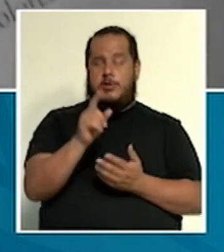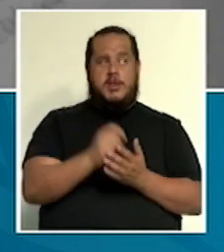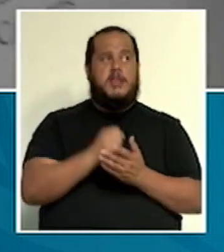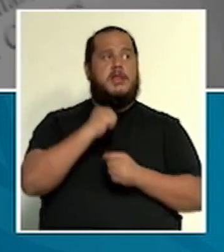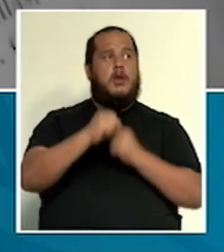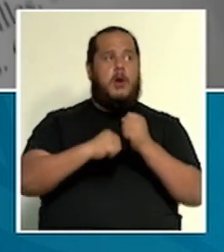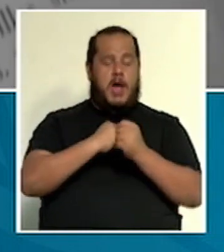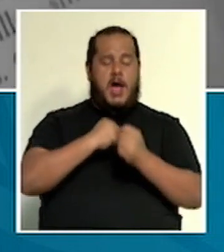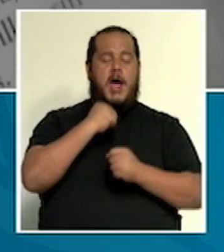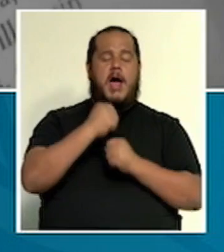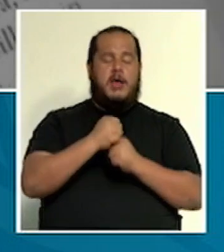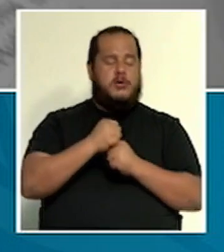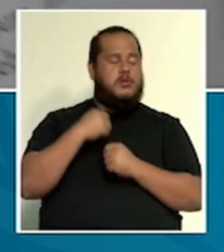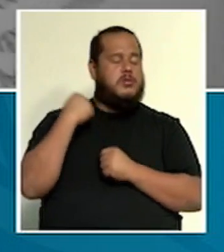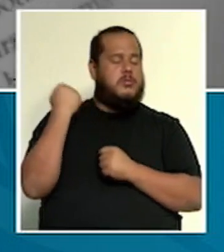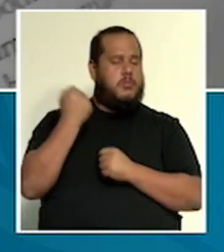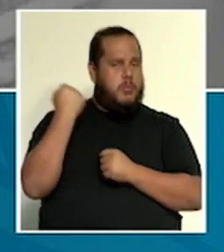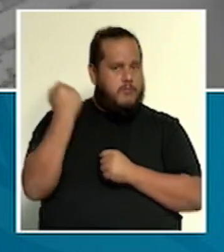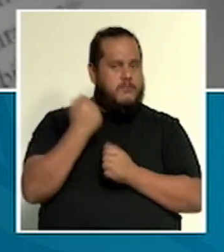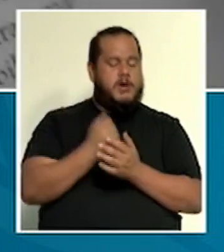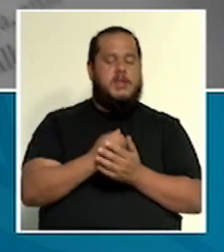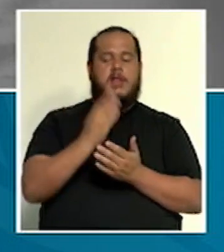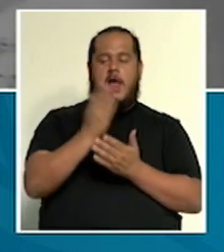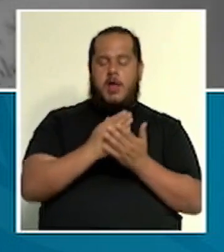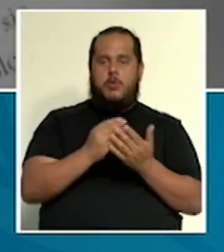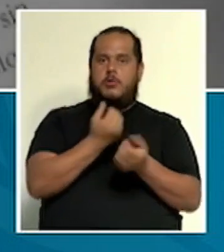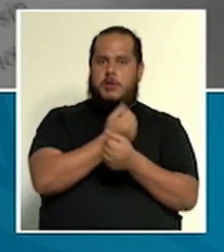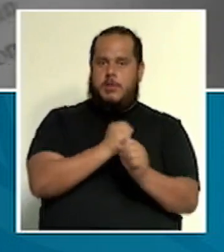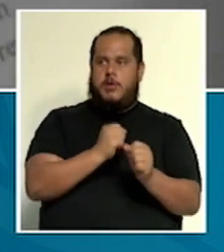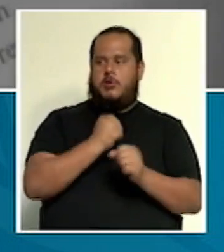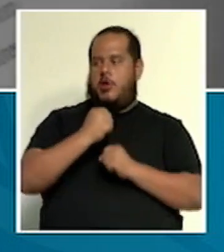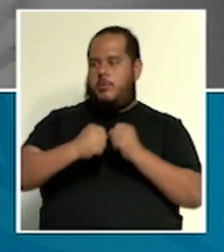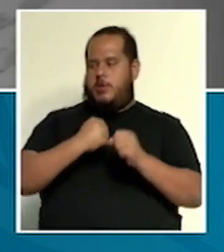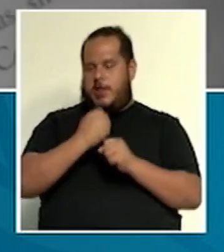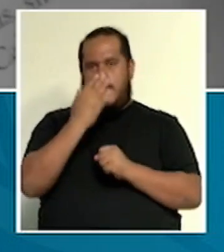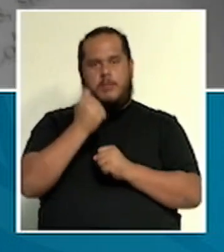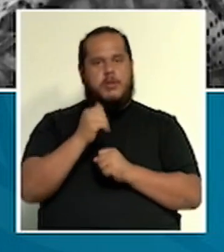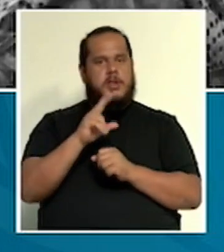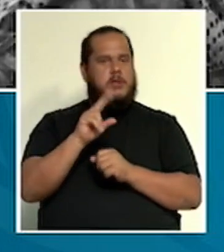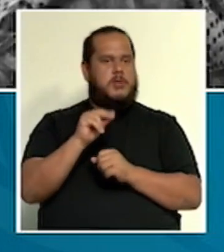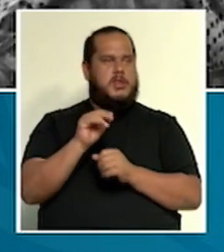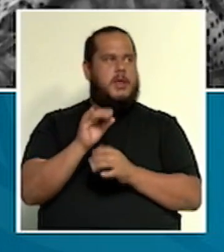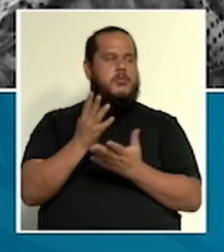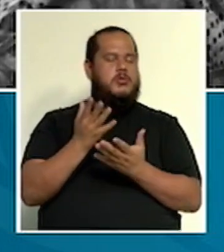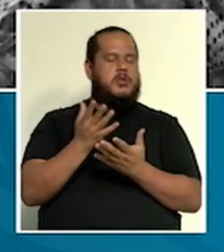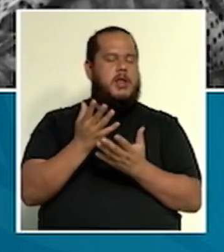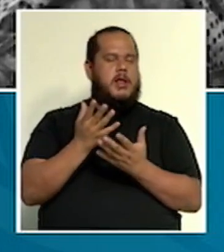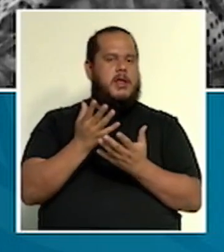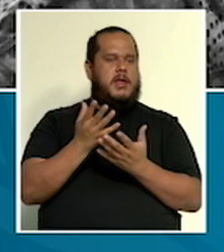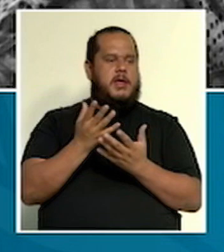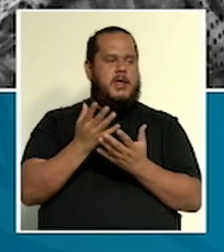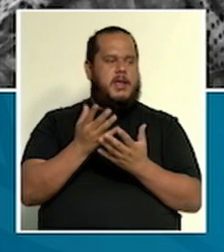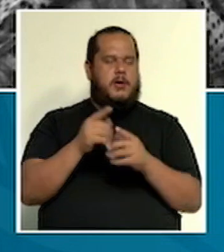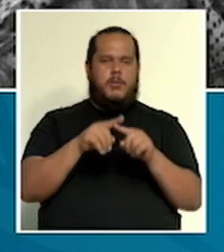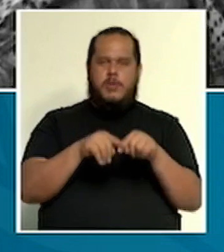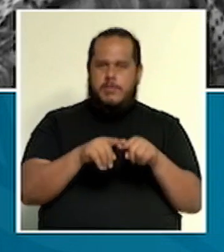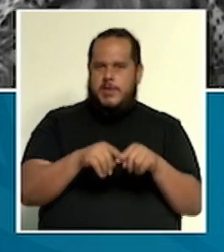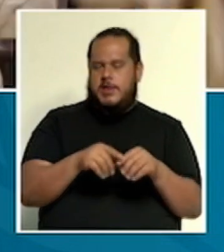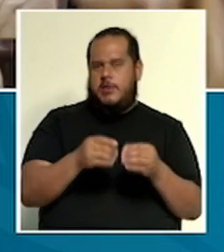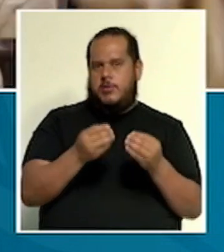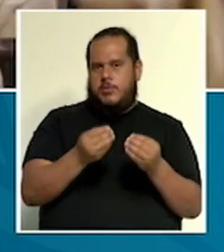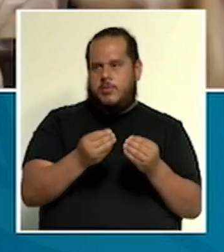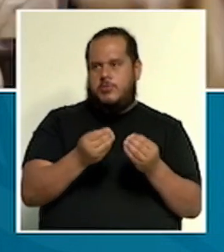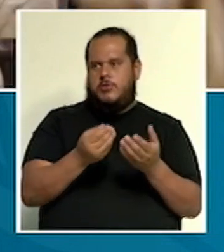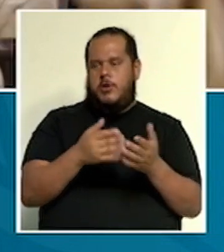muy duros. Algunos nos hemos salvado por edad porque no estamos ya como tan dependiendo